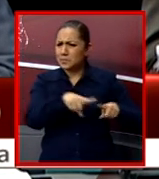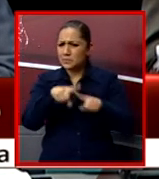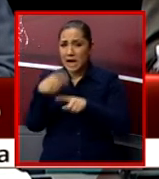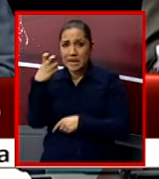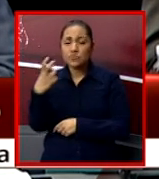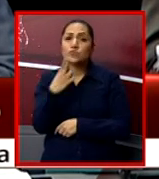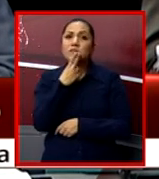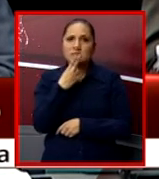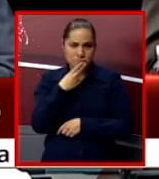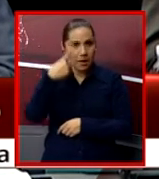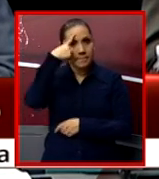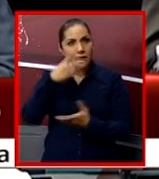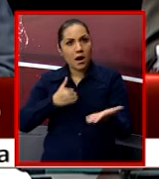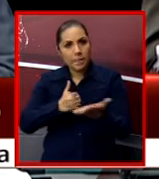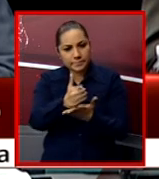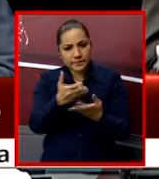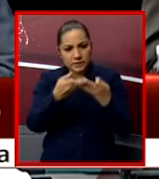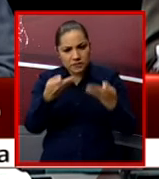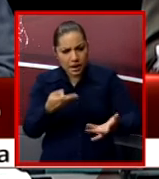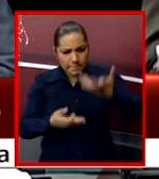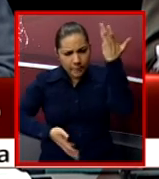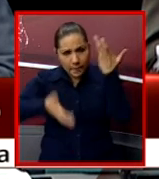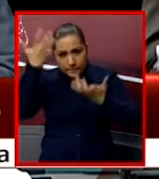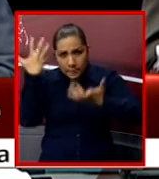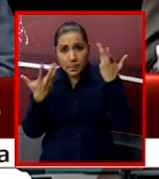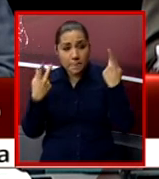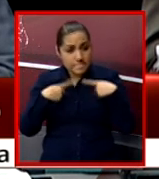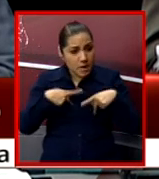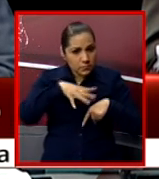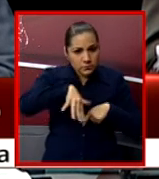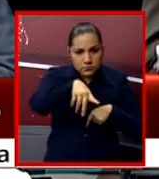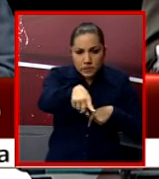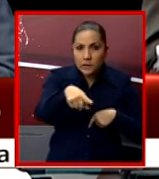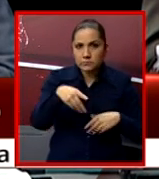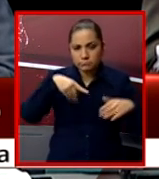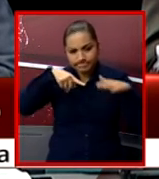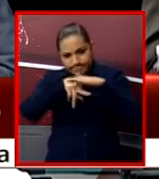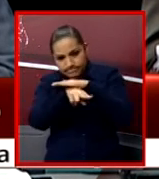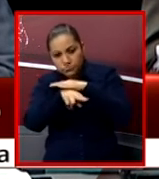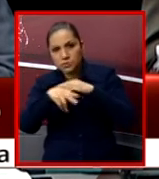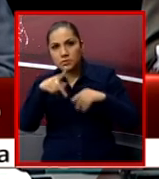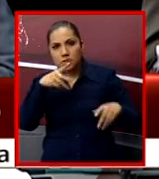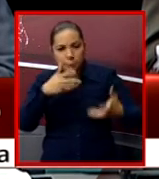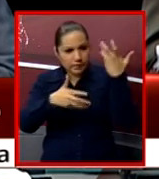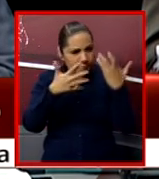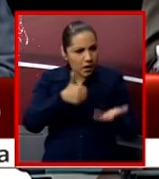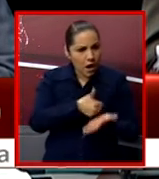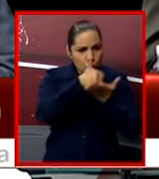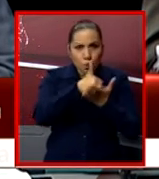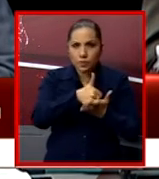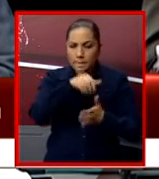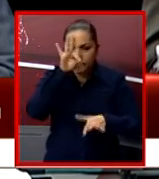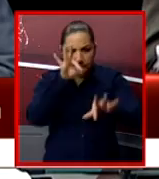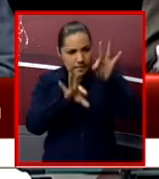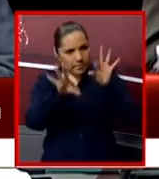de remoción de escombros, búsqueda y rescate de personas atrapadas bajo de ellos. Nuestro agradecimiento